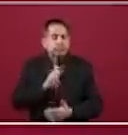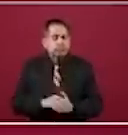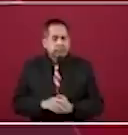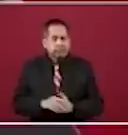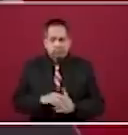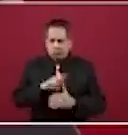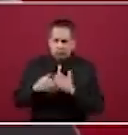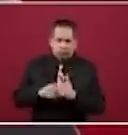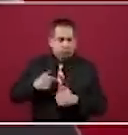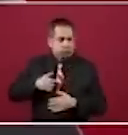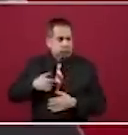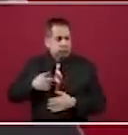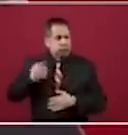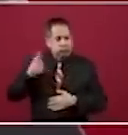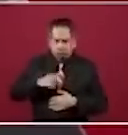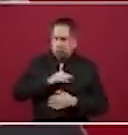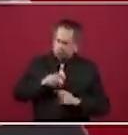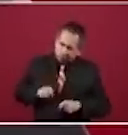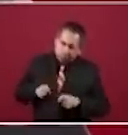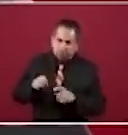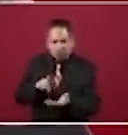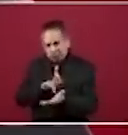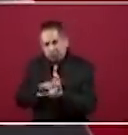toda nuestra autoridad